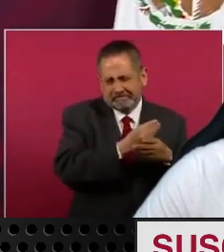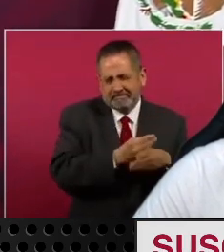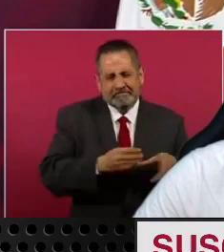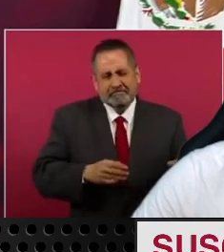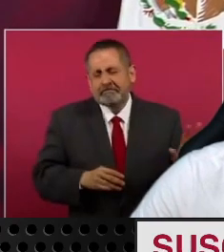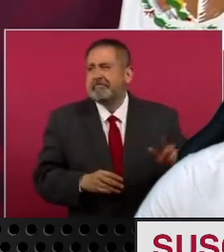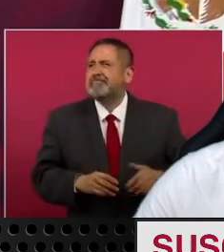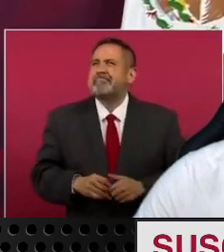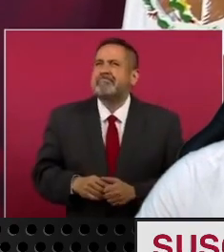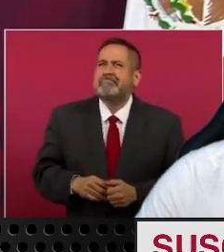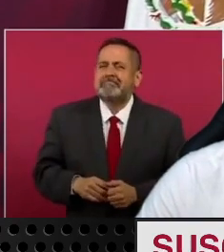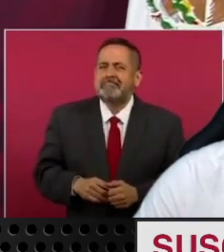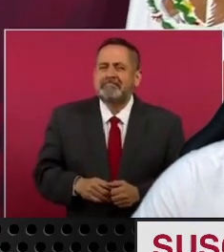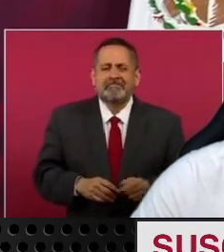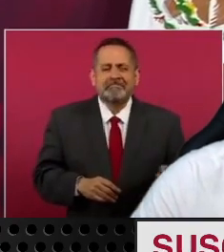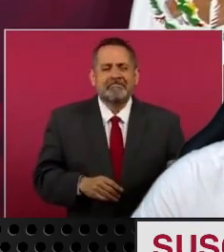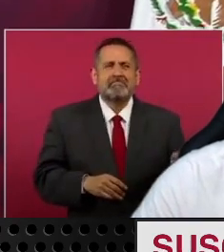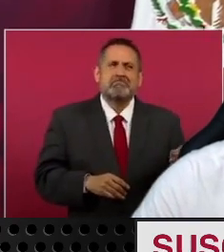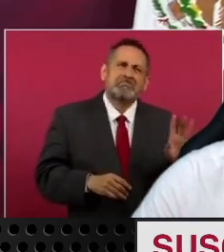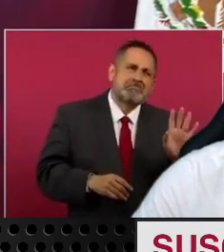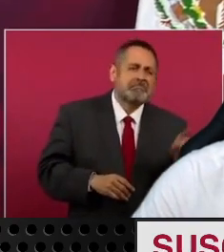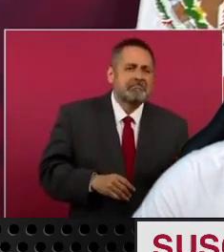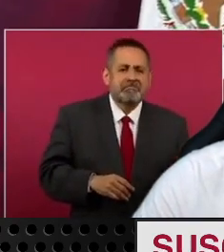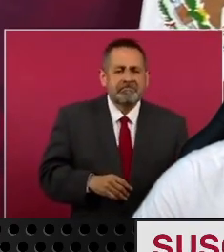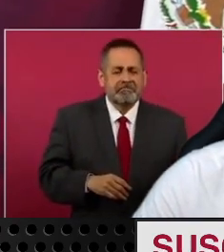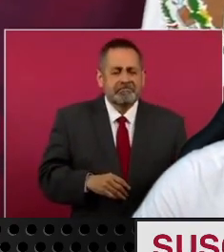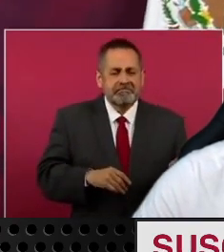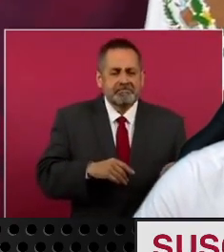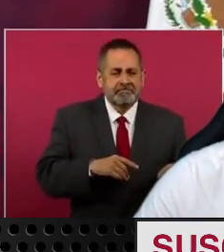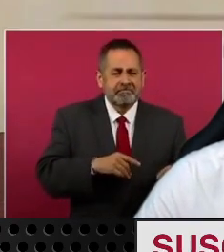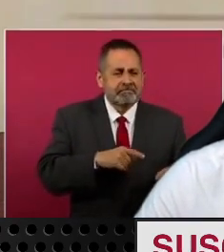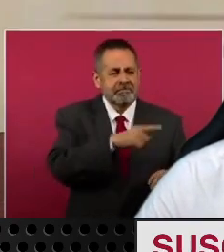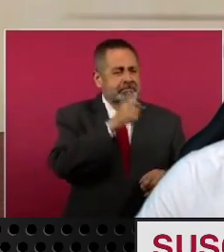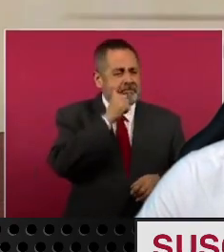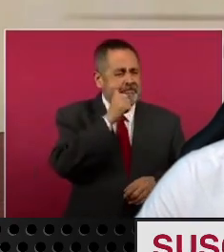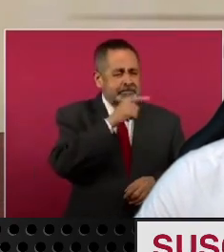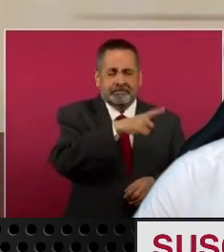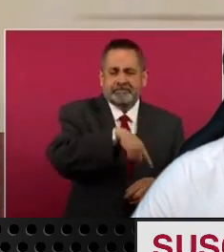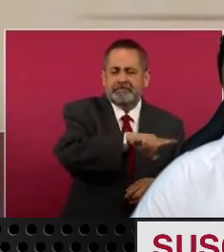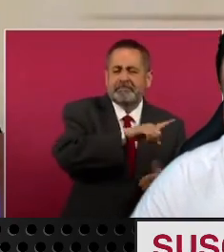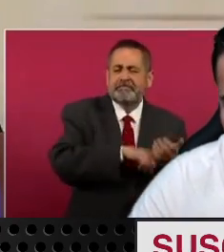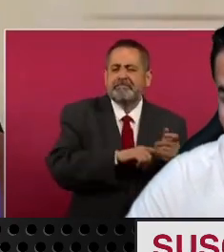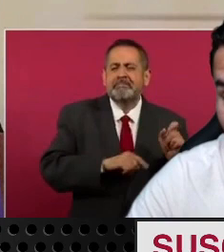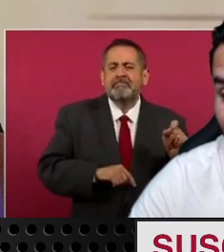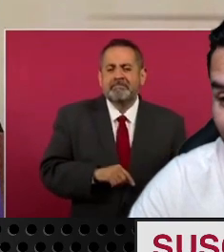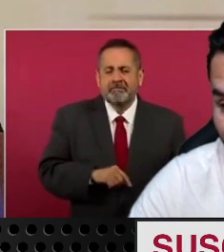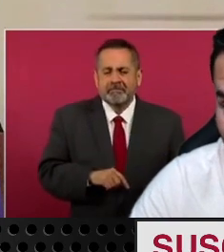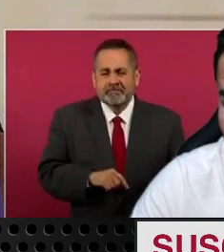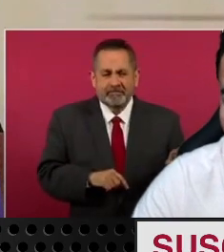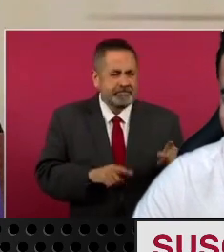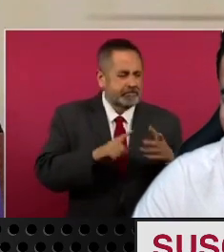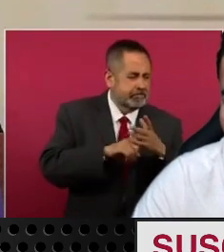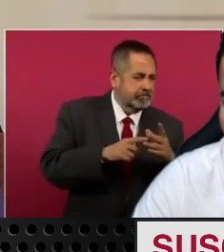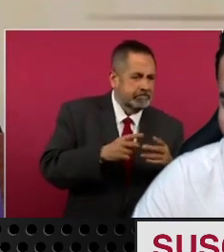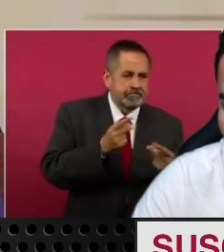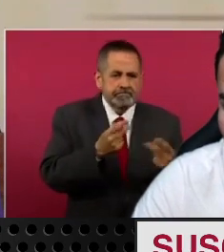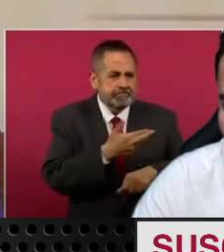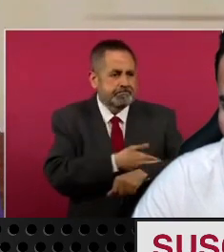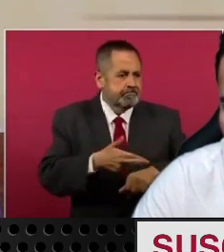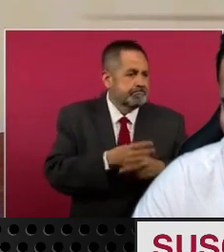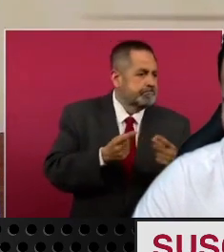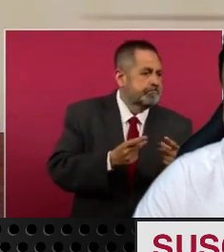que no es lo principal porque ellos son muy pragmáticos